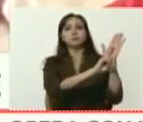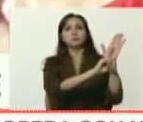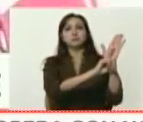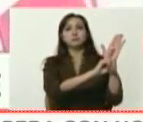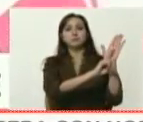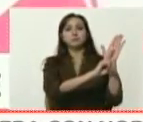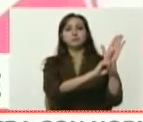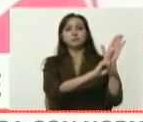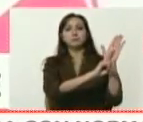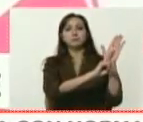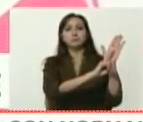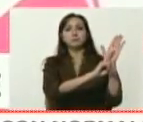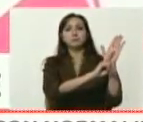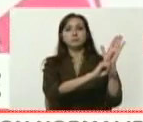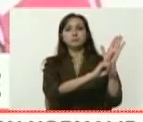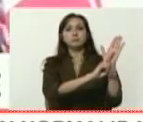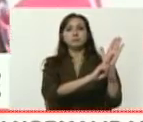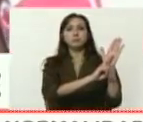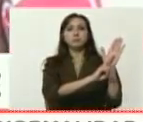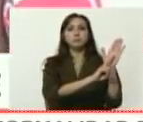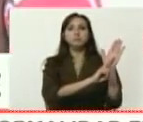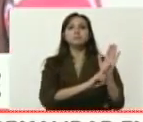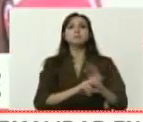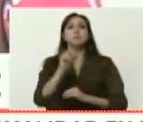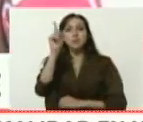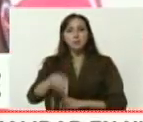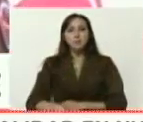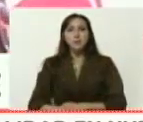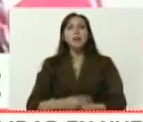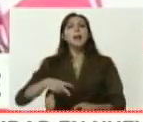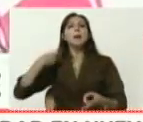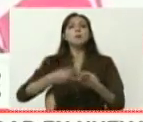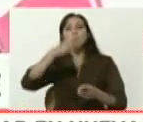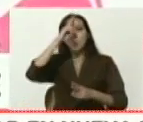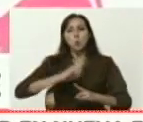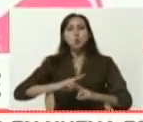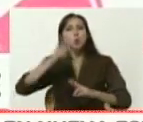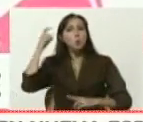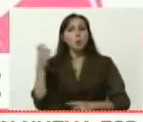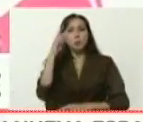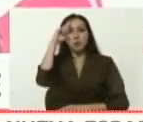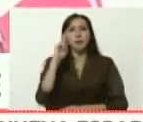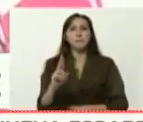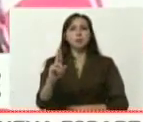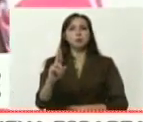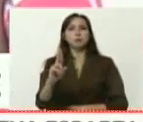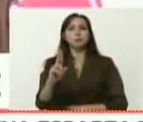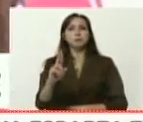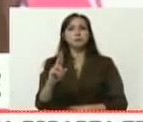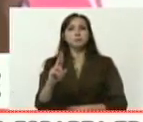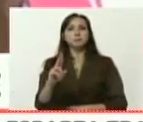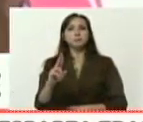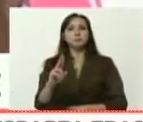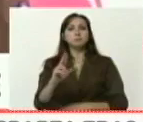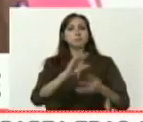que respeta la virtud y el honor de los pueblos. Abajo